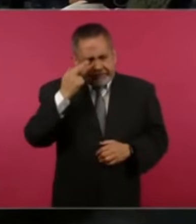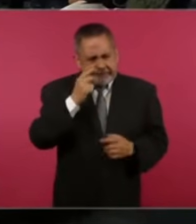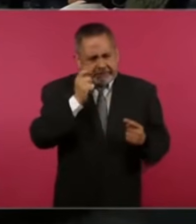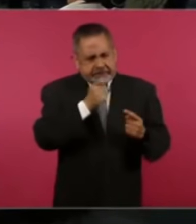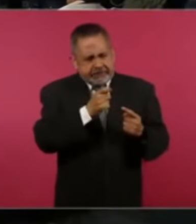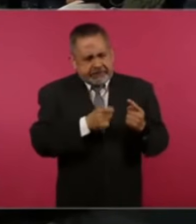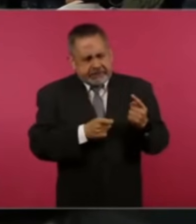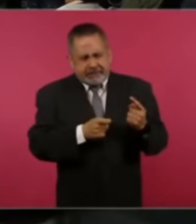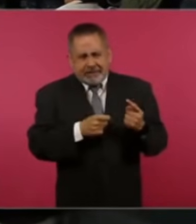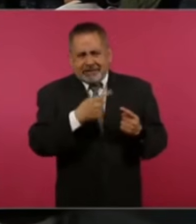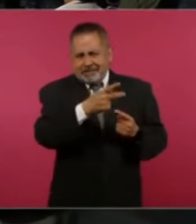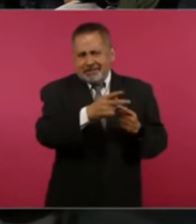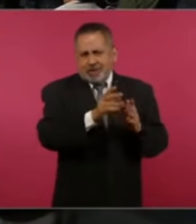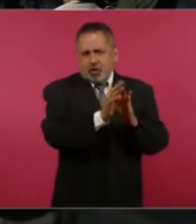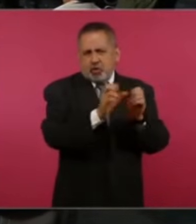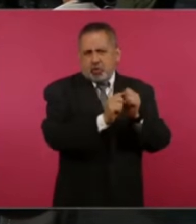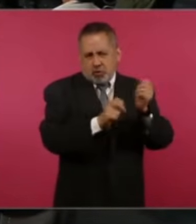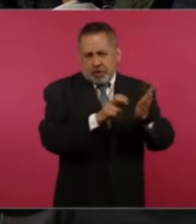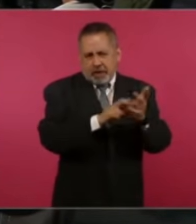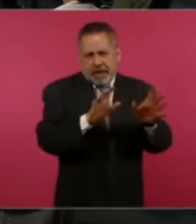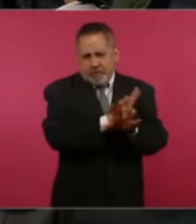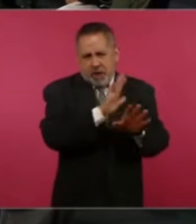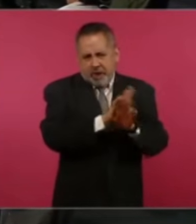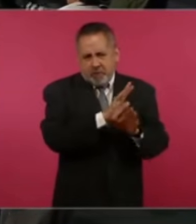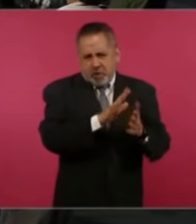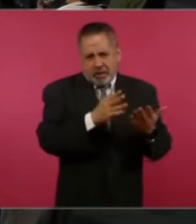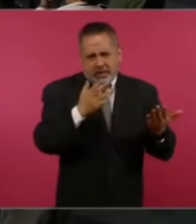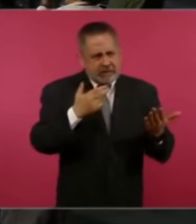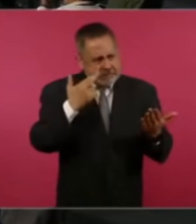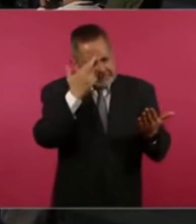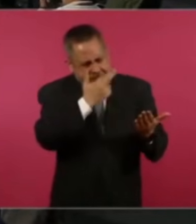las reformas que se hicieron a la Constitución